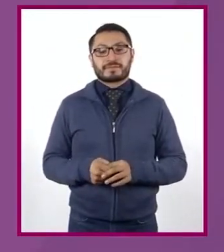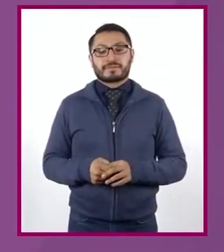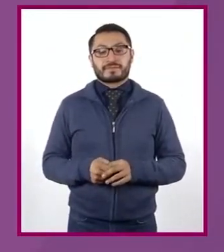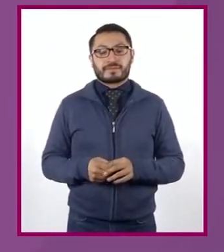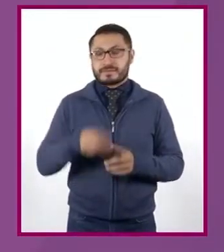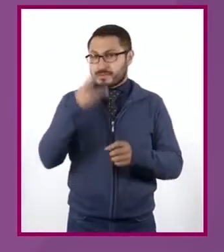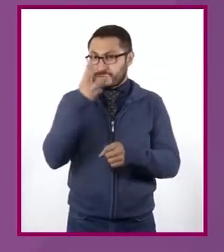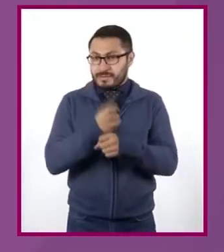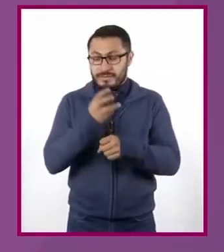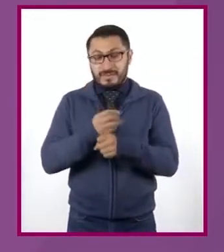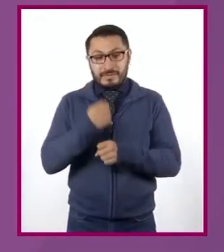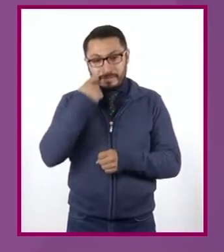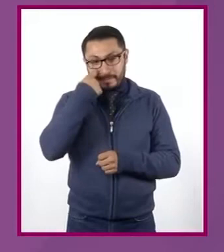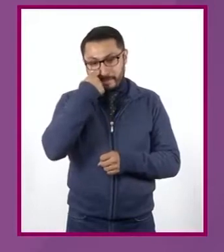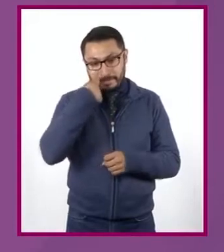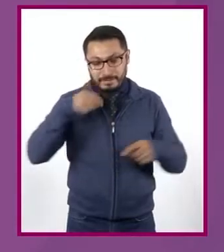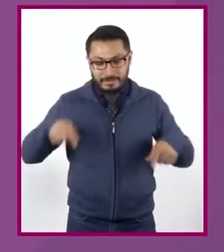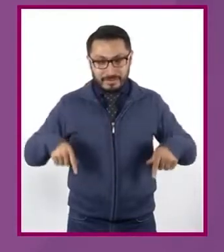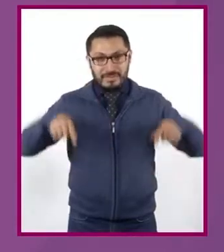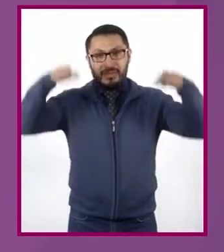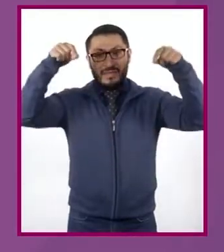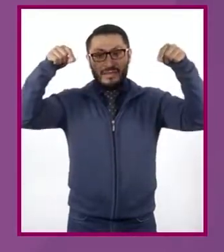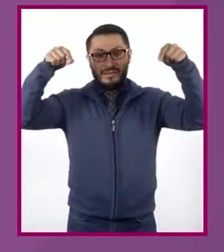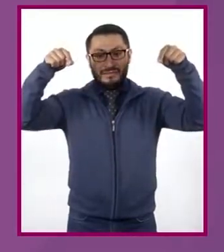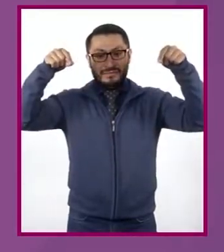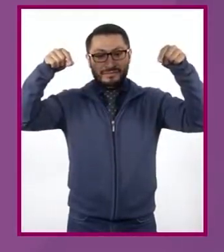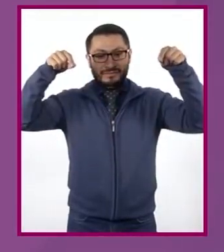3. Sujetemos los hilos por las 2 puntas.